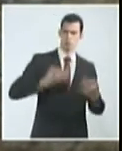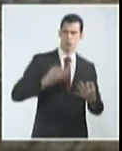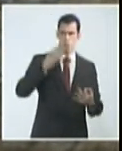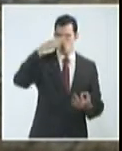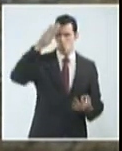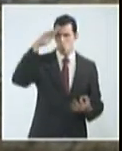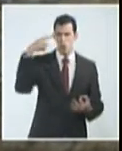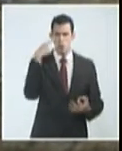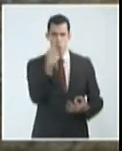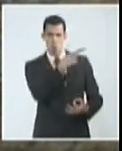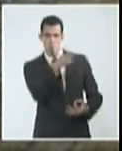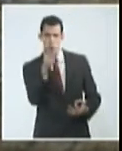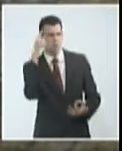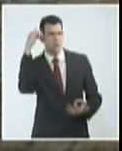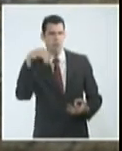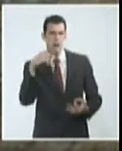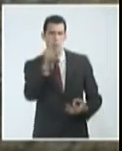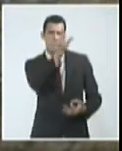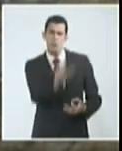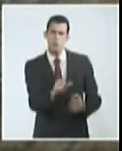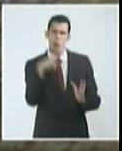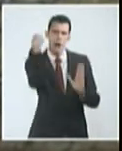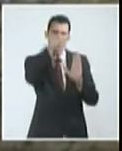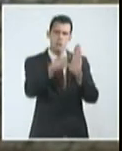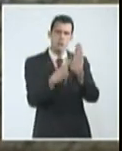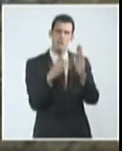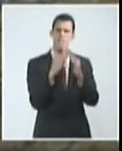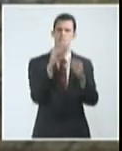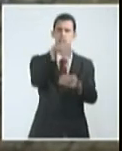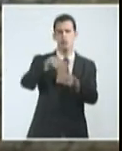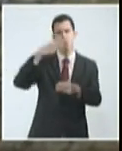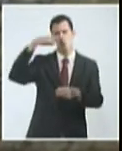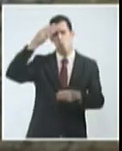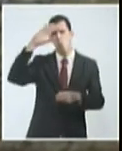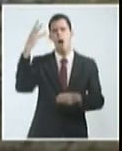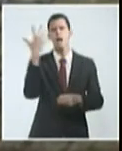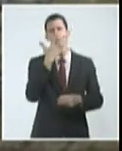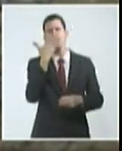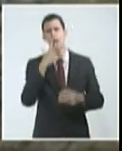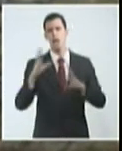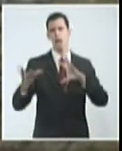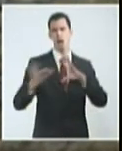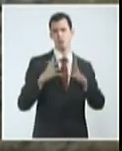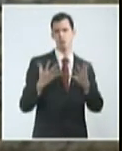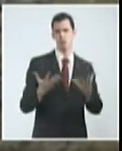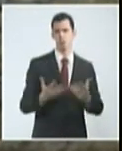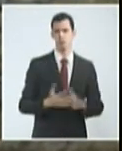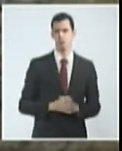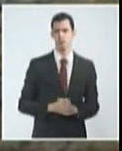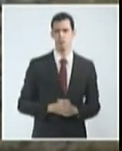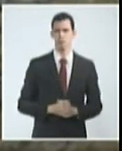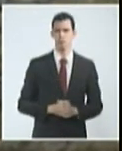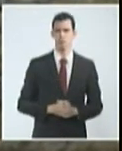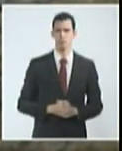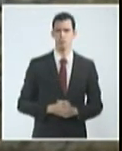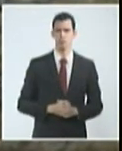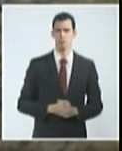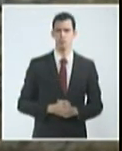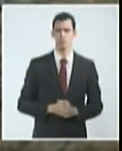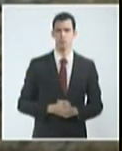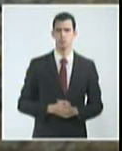ha recorrido, que sabe, que viene desde la base, que conoce el país en el que